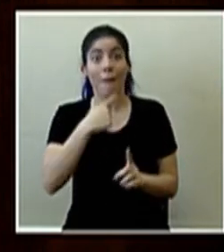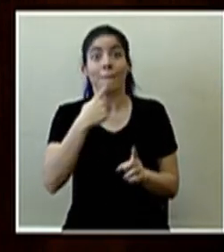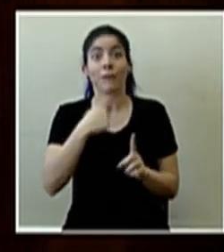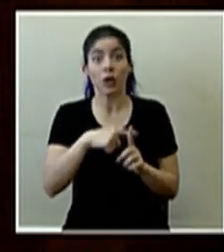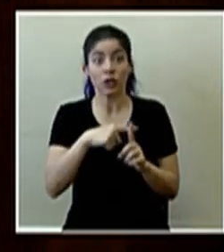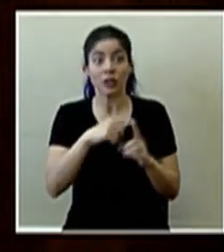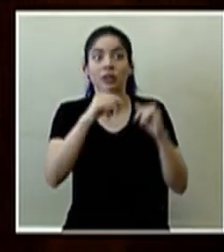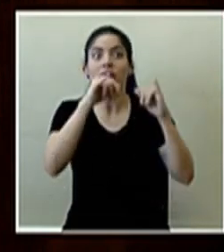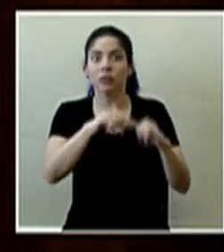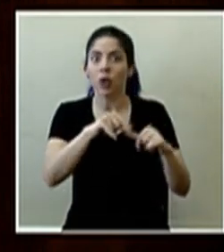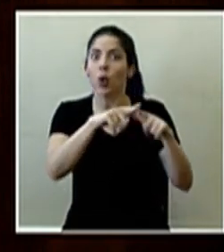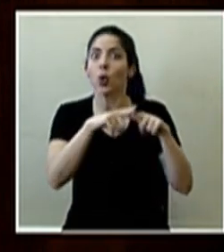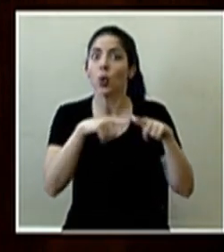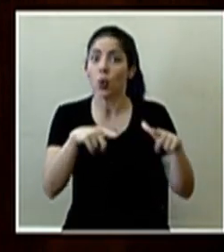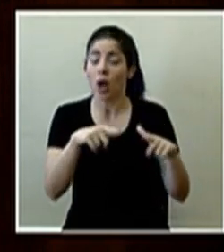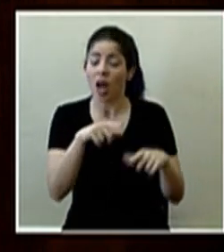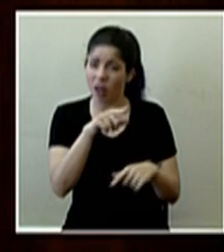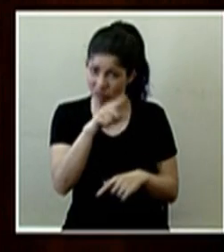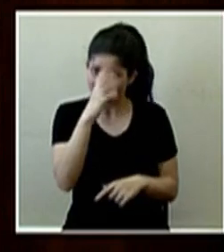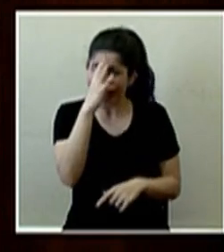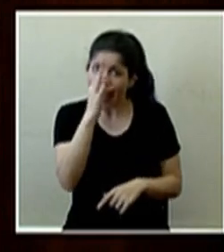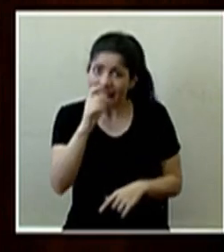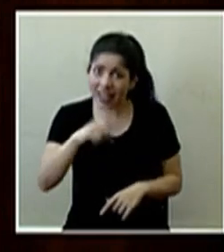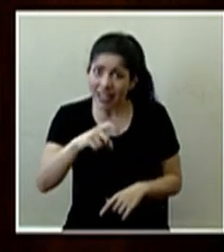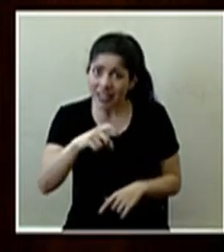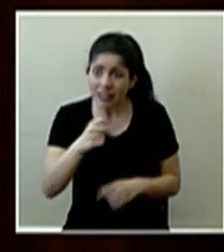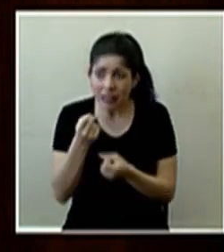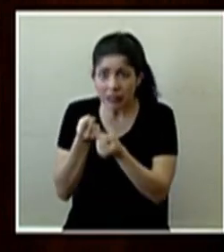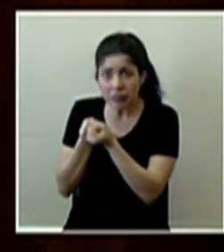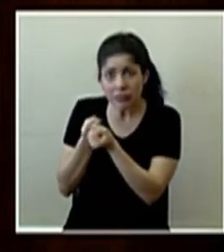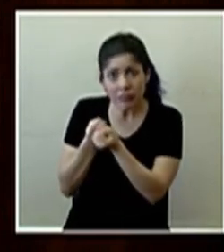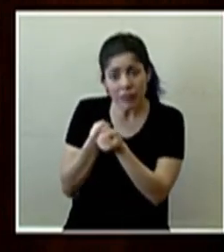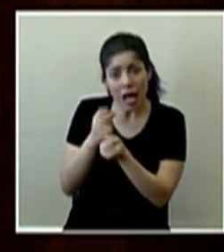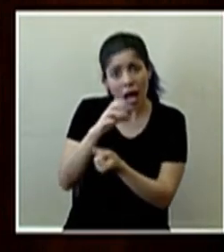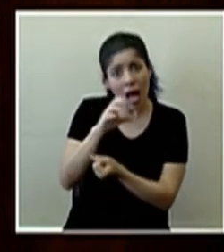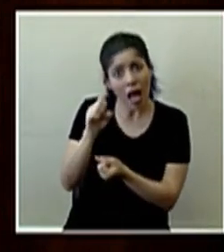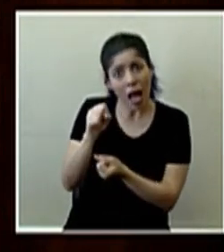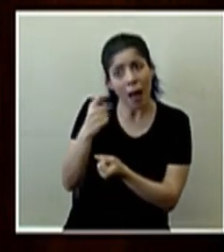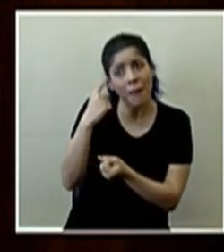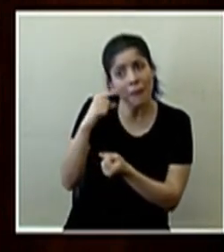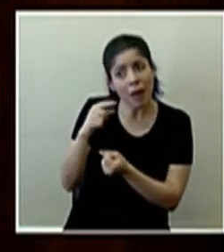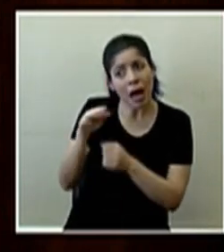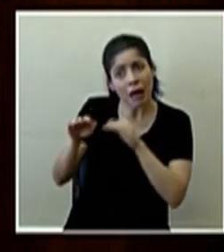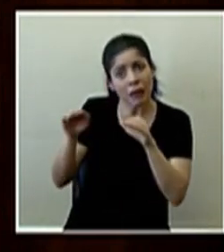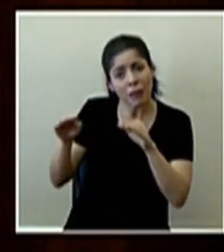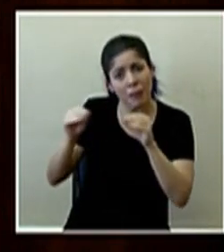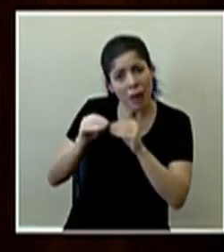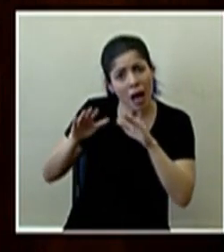estuvo en este lugar. ¿Consideramos necesario el apoyo de las jerarquías de la caja en llamar a la calma?